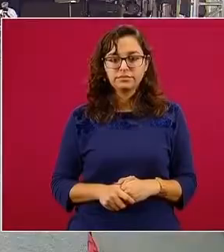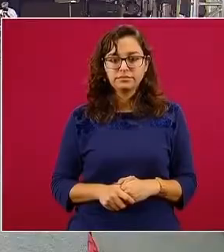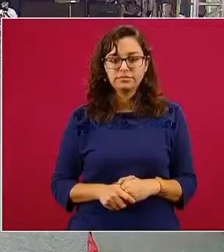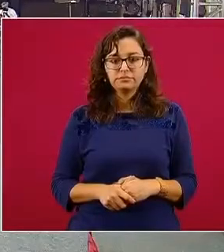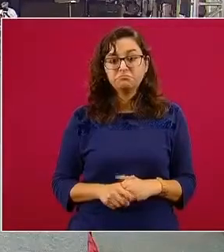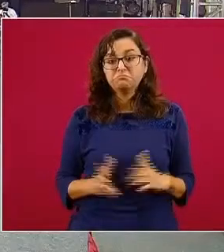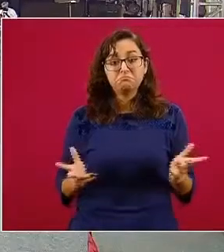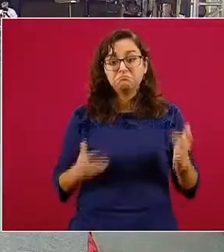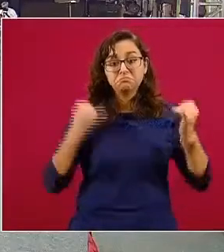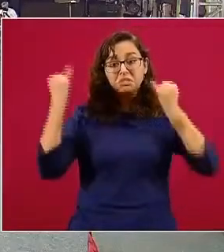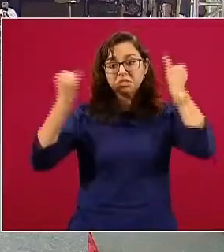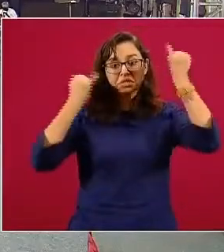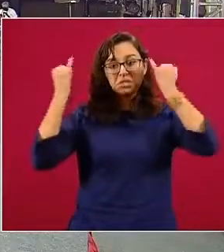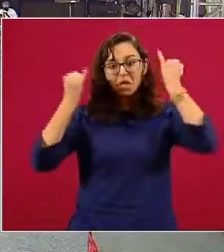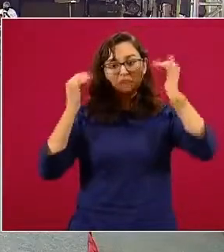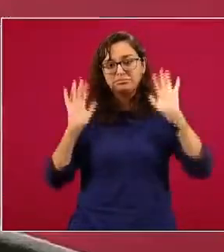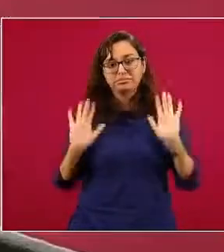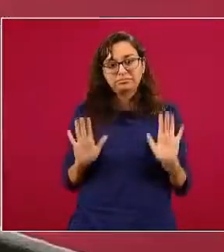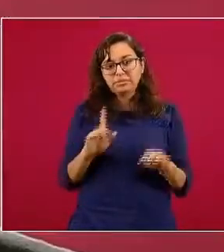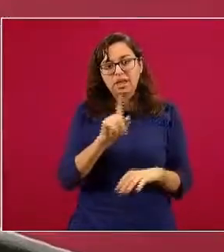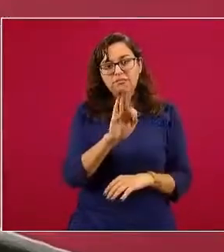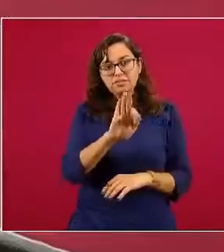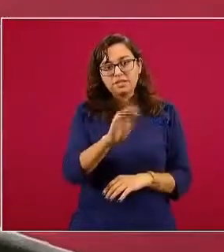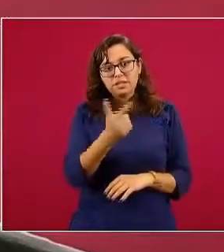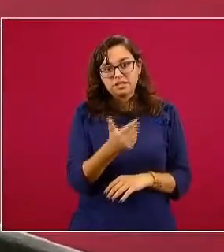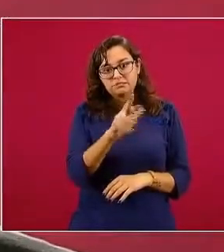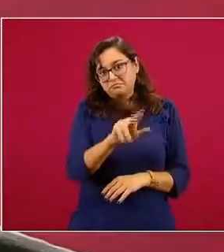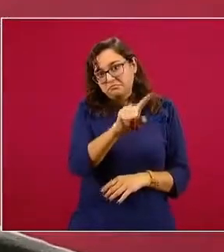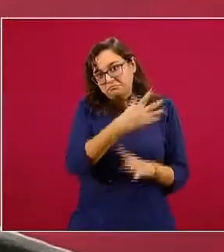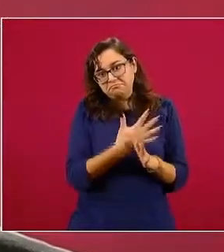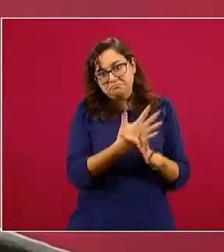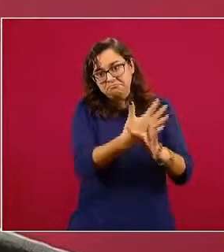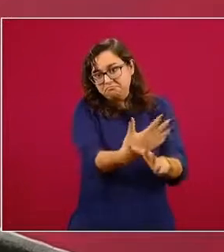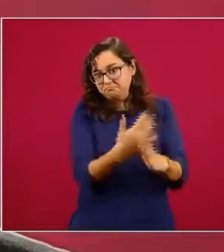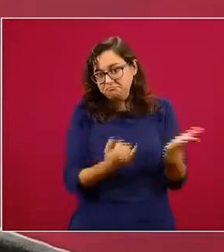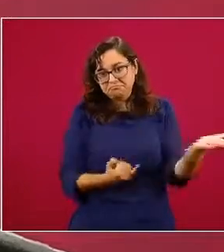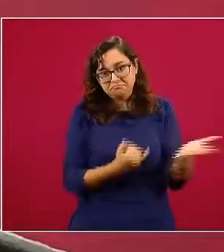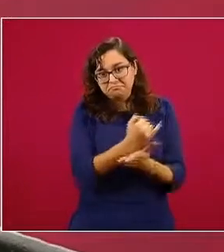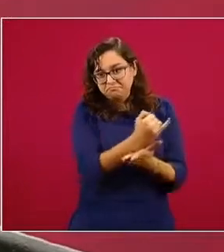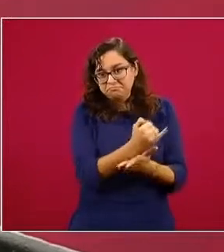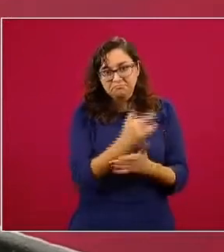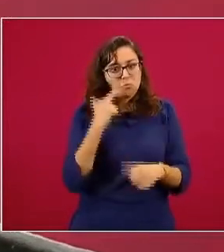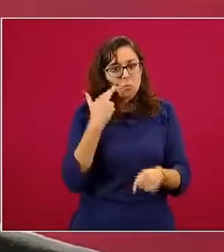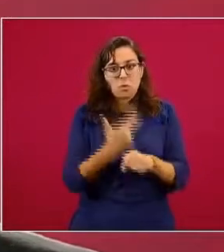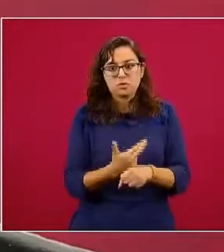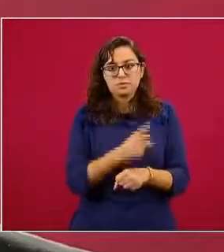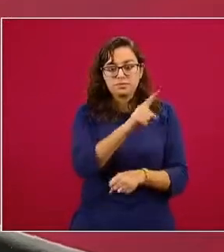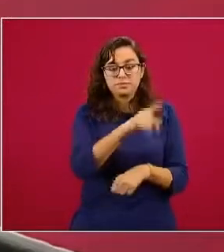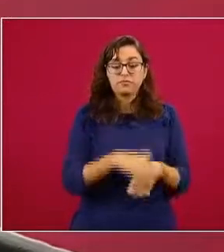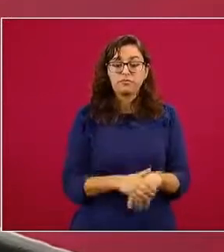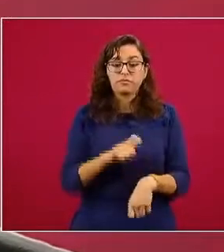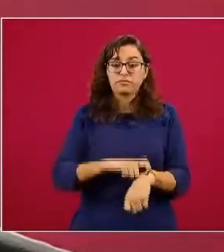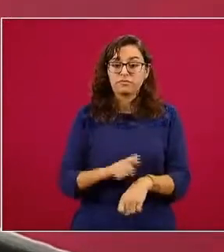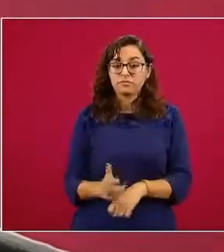Sería especulativo. Vamos a dejar que la Fiscalía haga su trabajo, respetemos sus atribuciones.